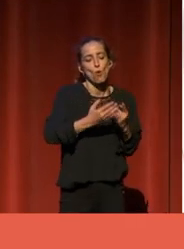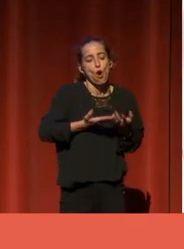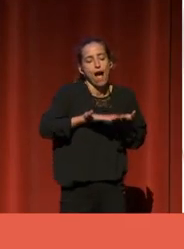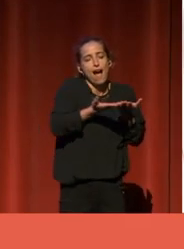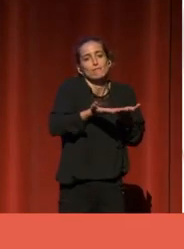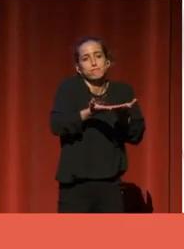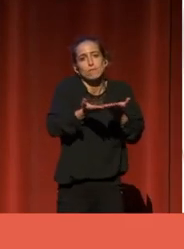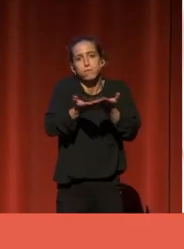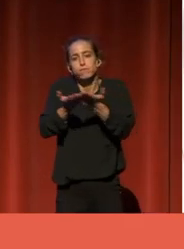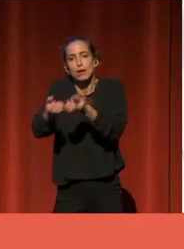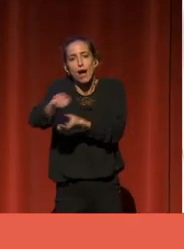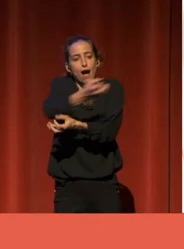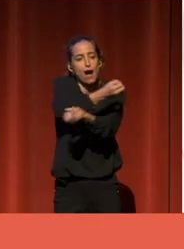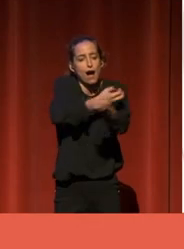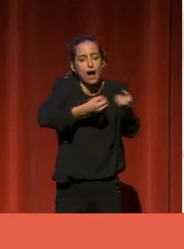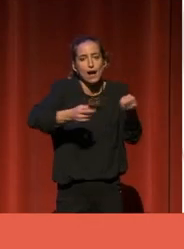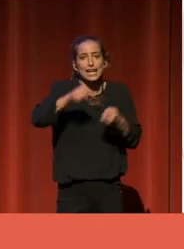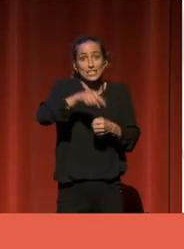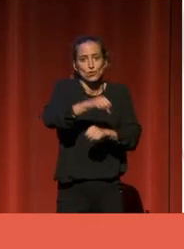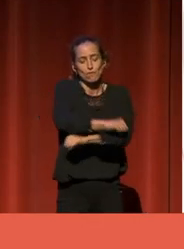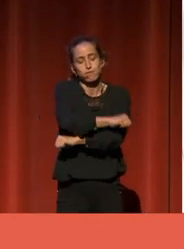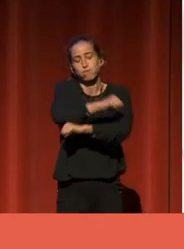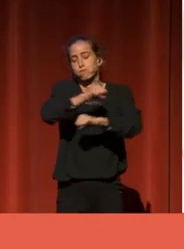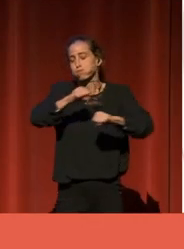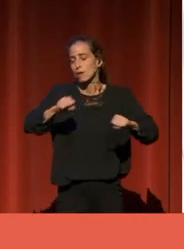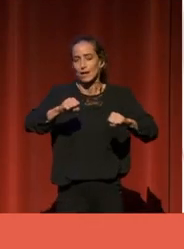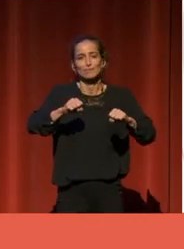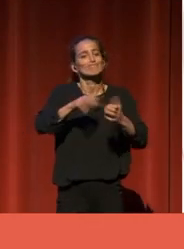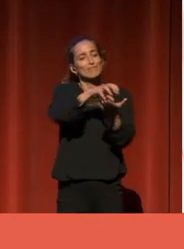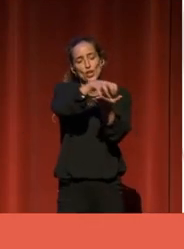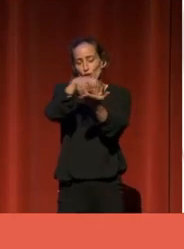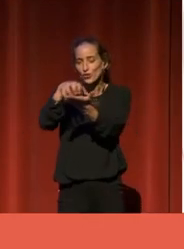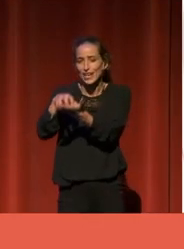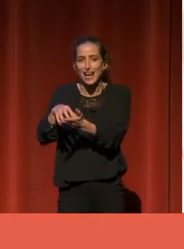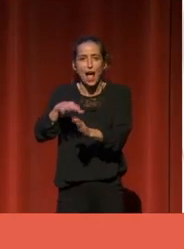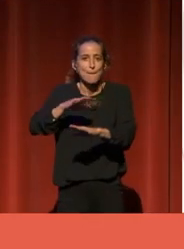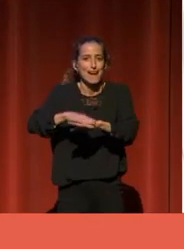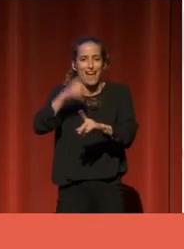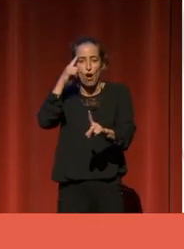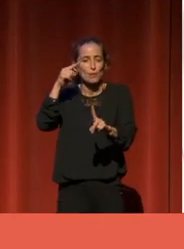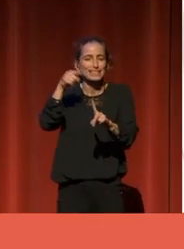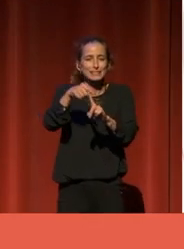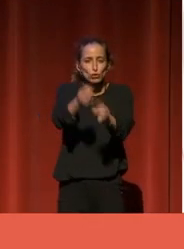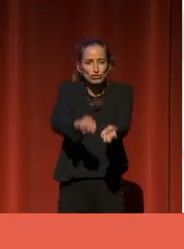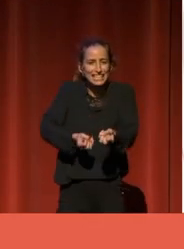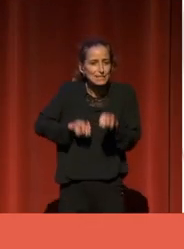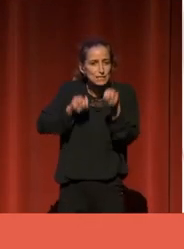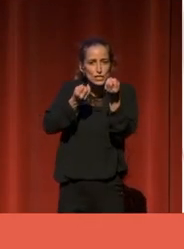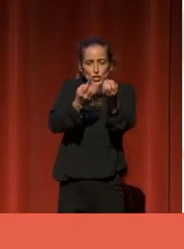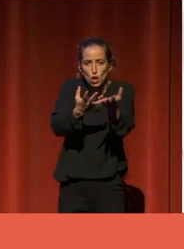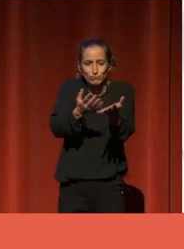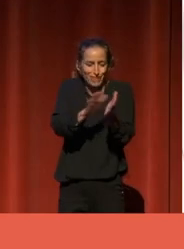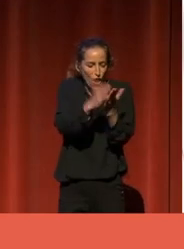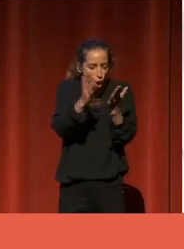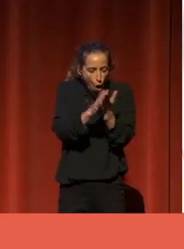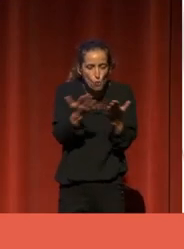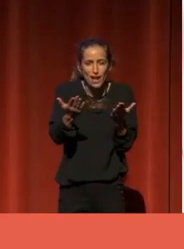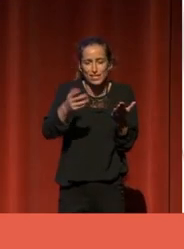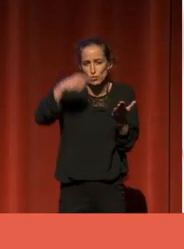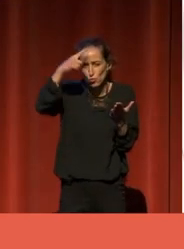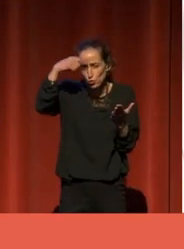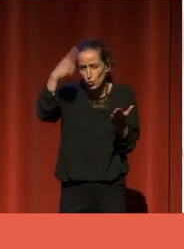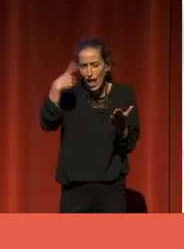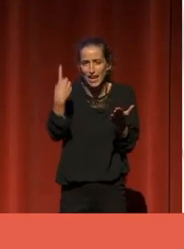las múltiples funciones de las bibliotecas como puertas de acceso y transmisoras de obras culturales competencias y